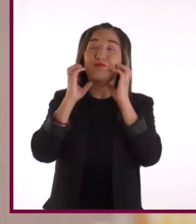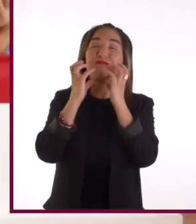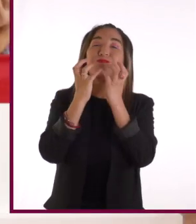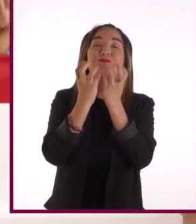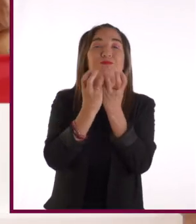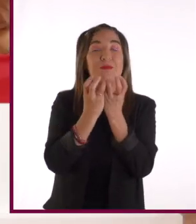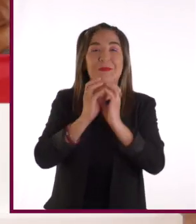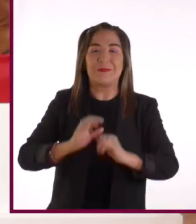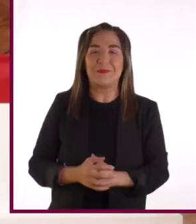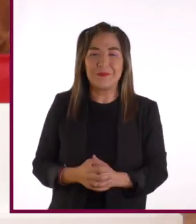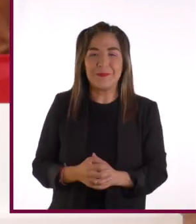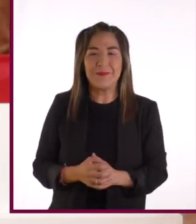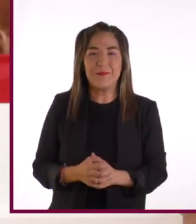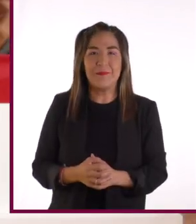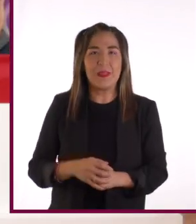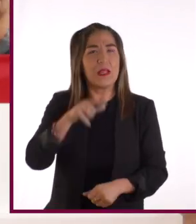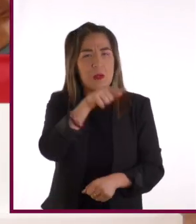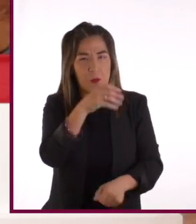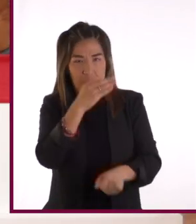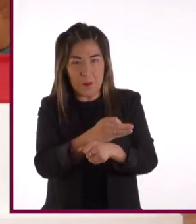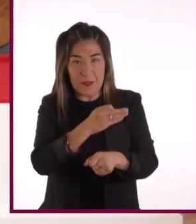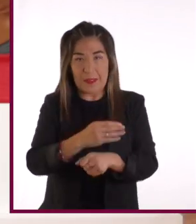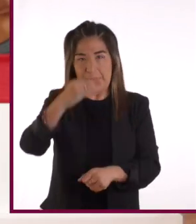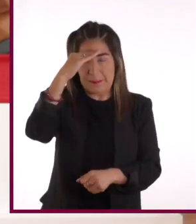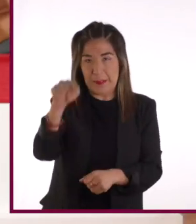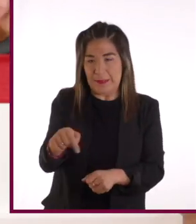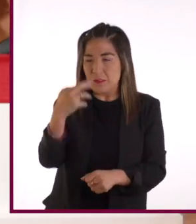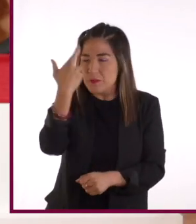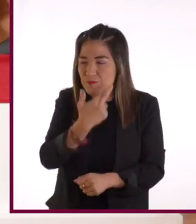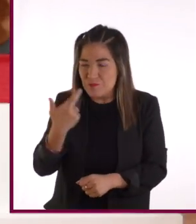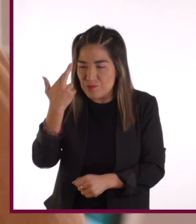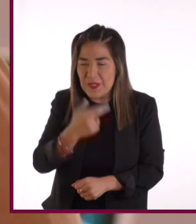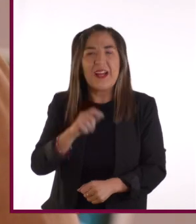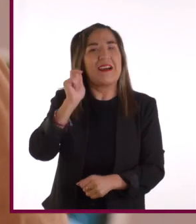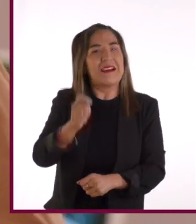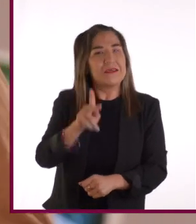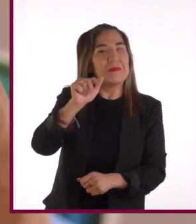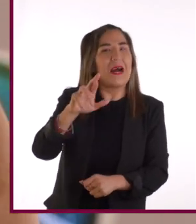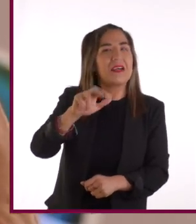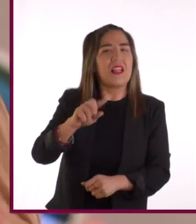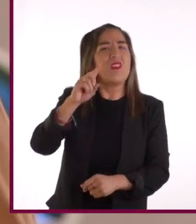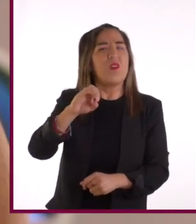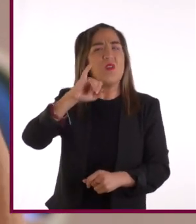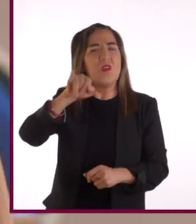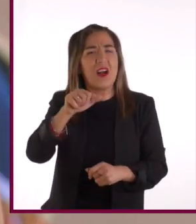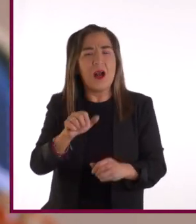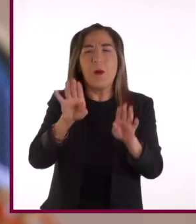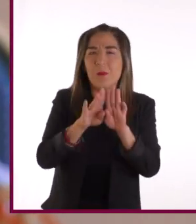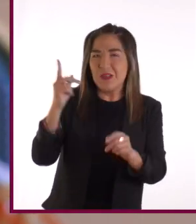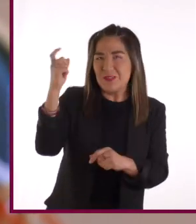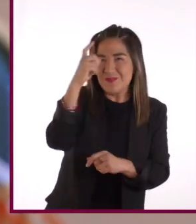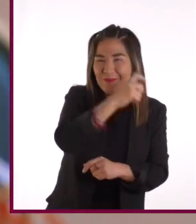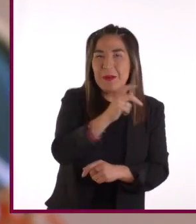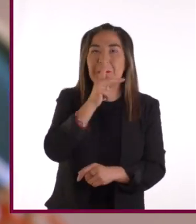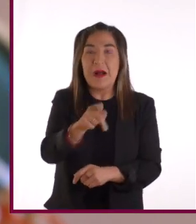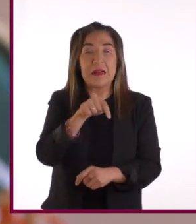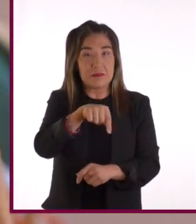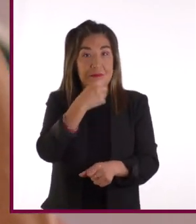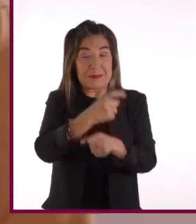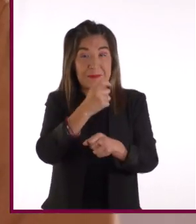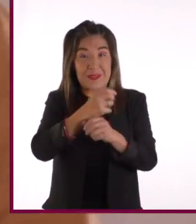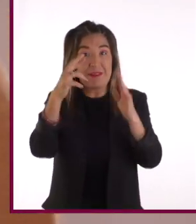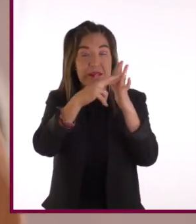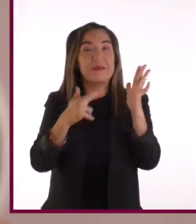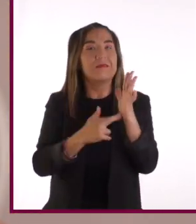mismo. Dimara, toma en cuenta que estamos analizando una paradoja. Algo aquí debe de ser contradictorio y me parece que esta